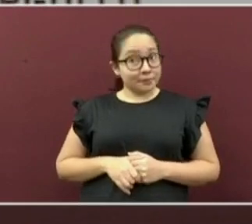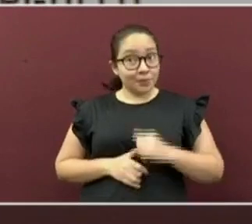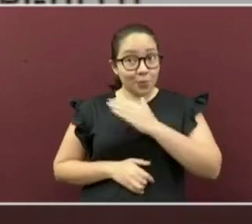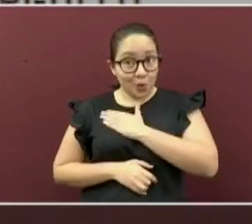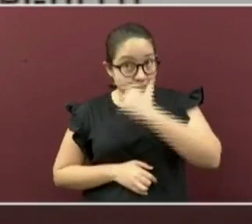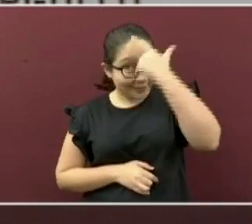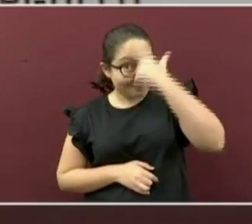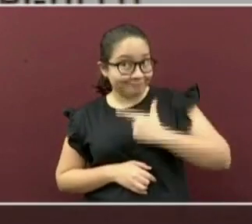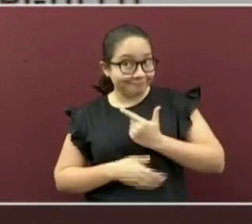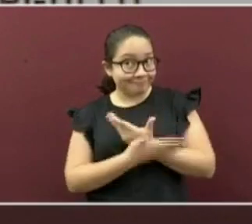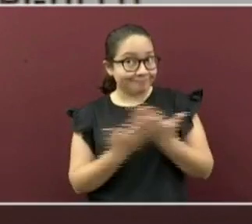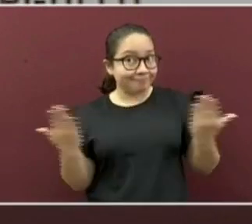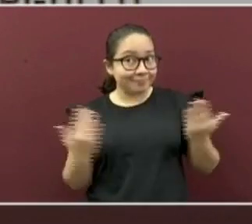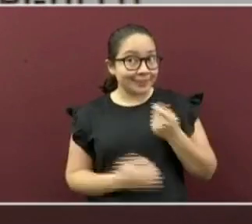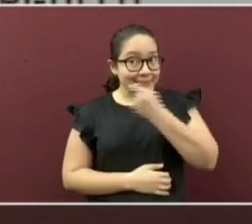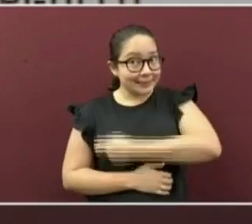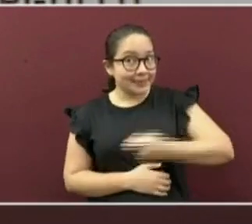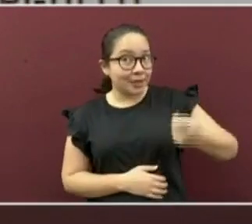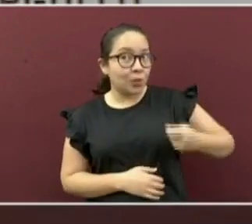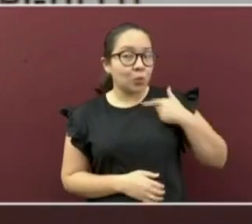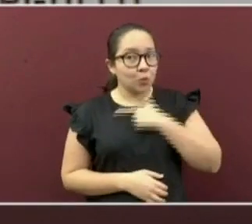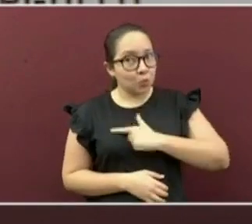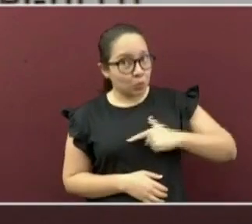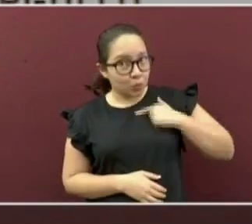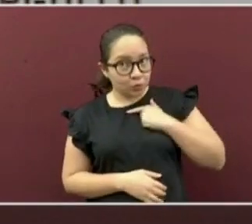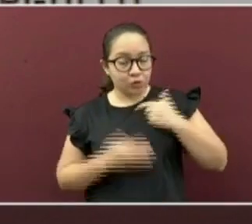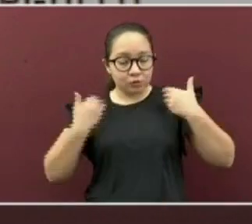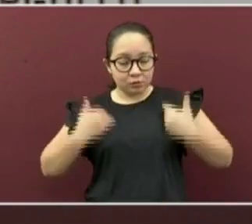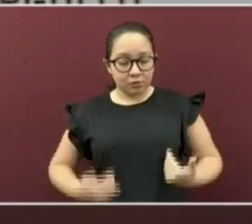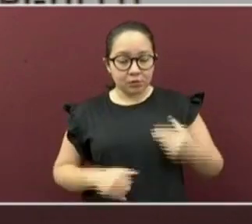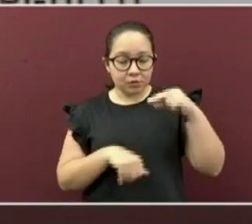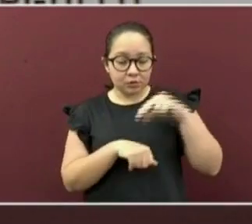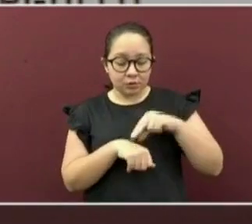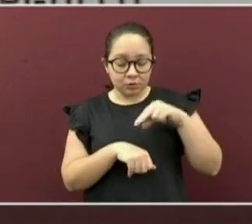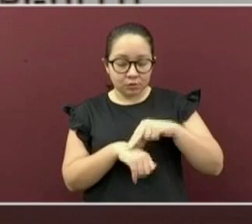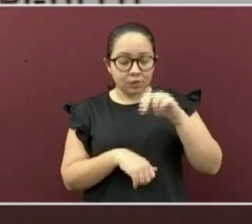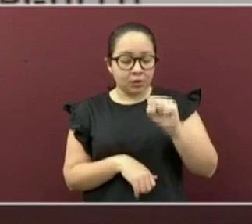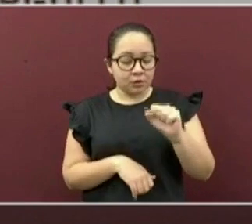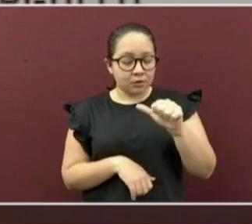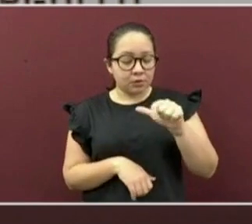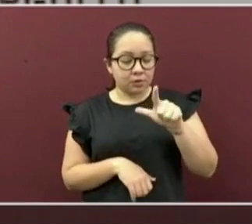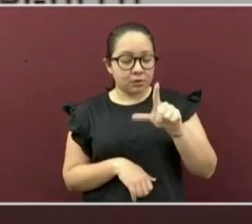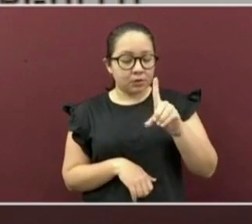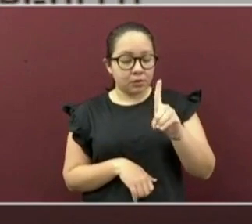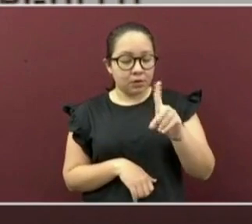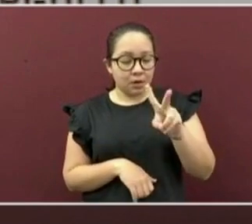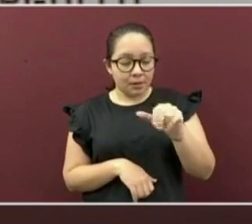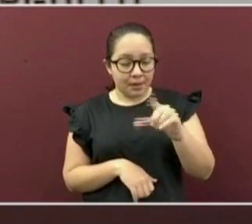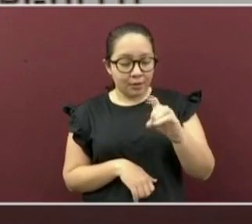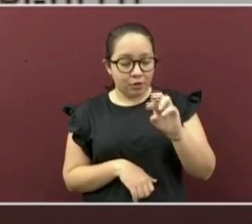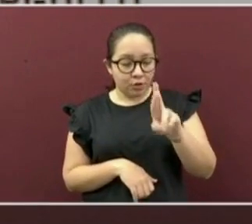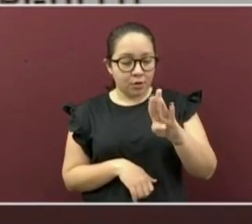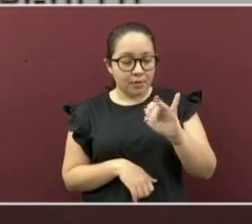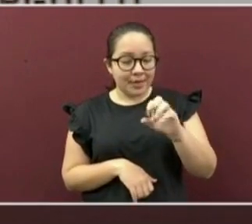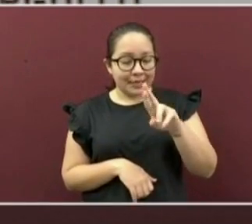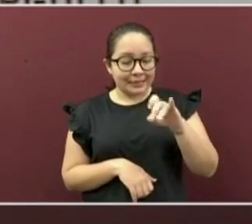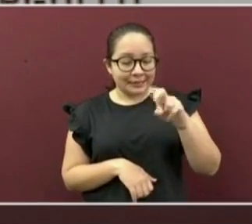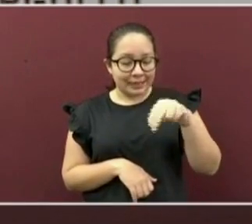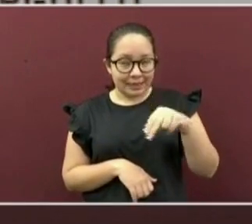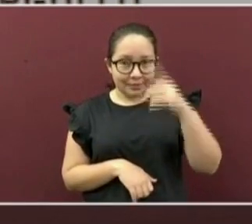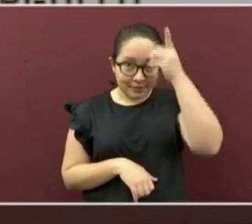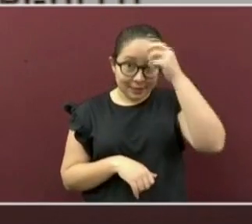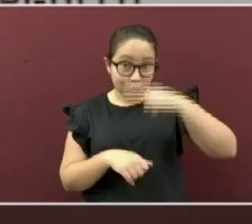Muy buenas noches. Los saluda con gusto el doctor Salvador Beristain Hernández, director de Salud